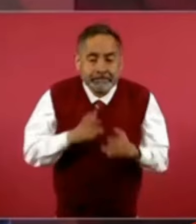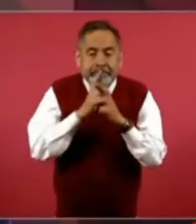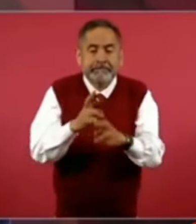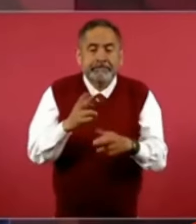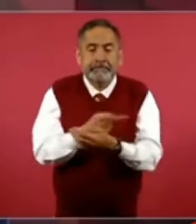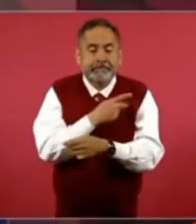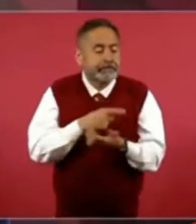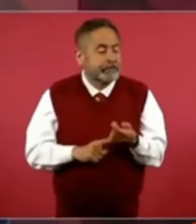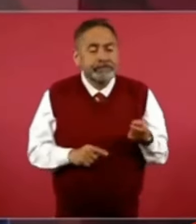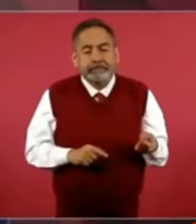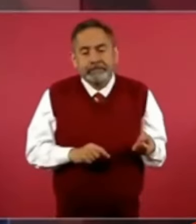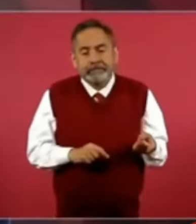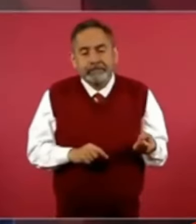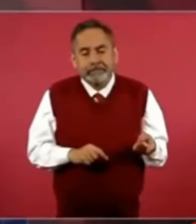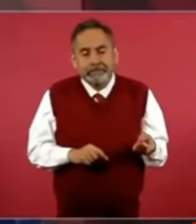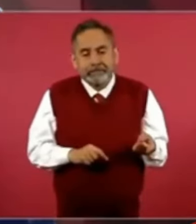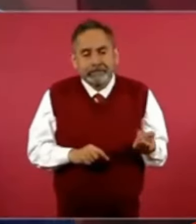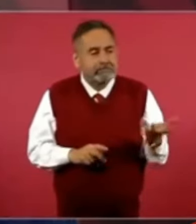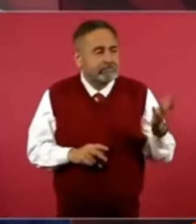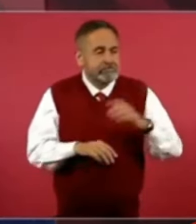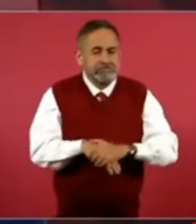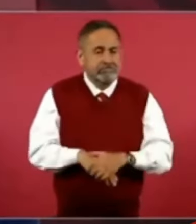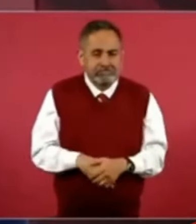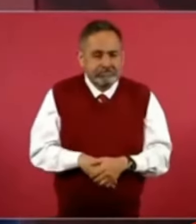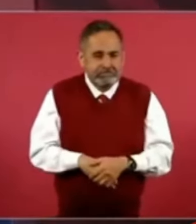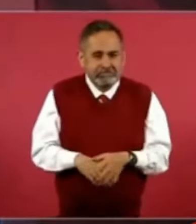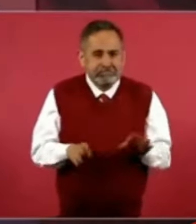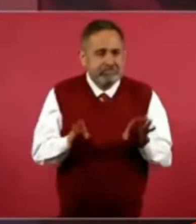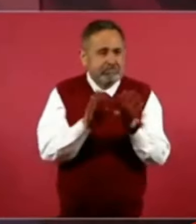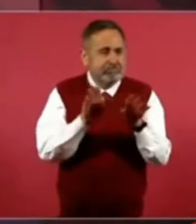que fue como el parto de los montes.